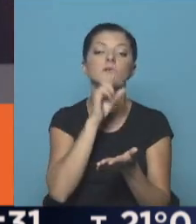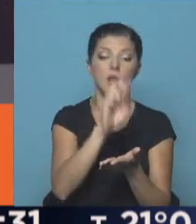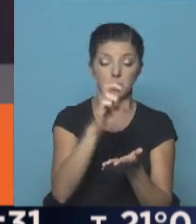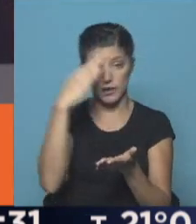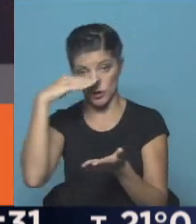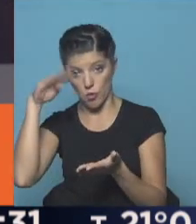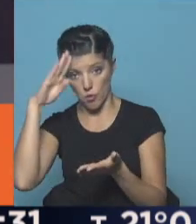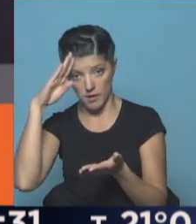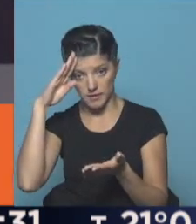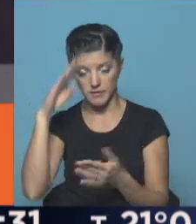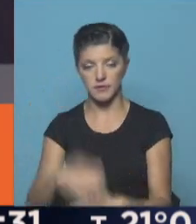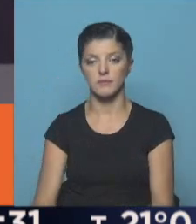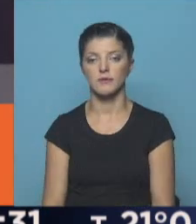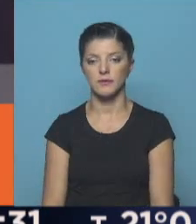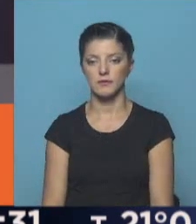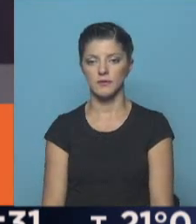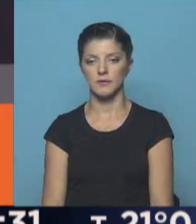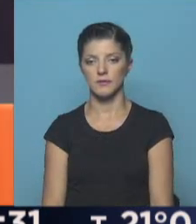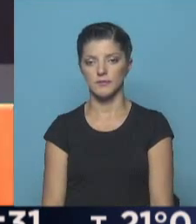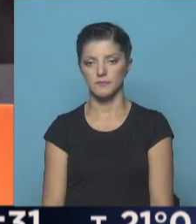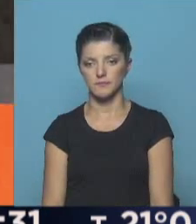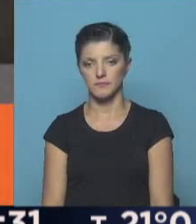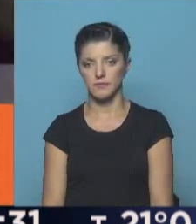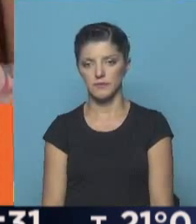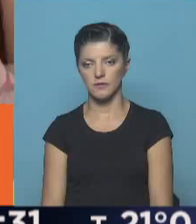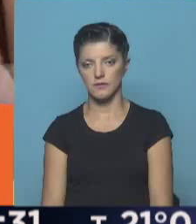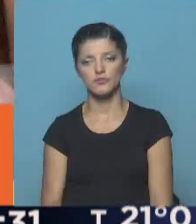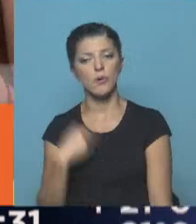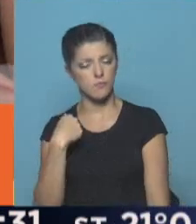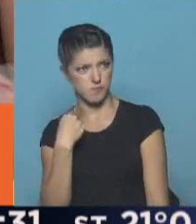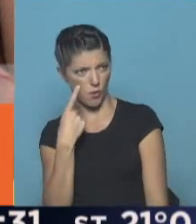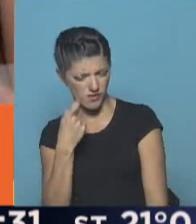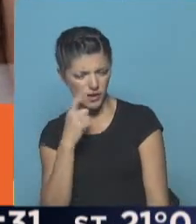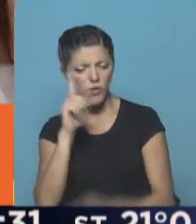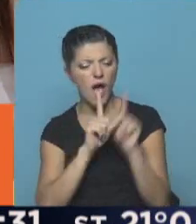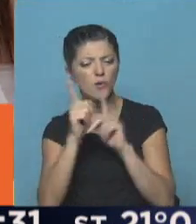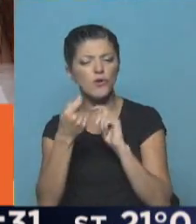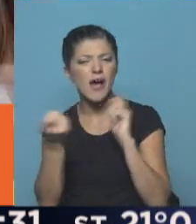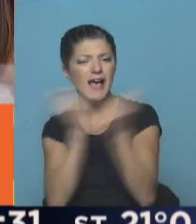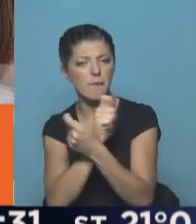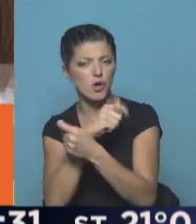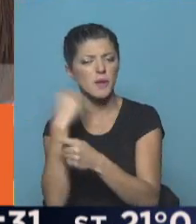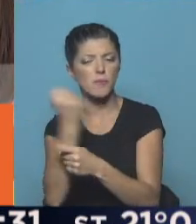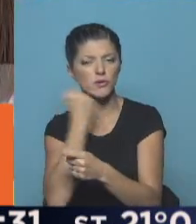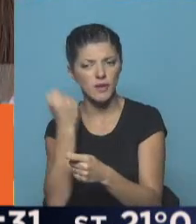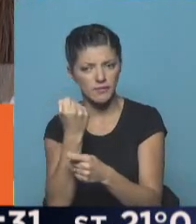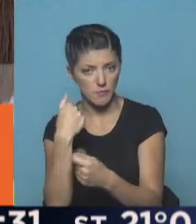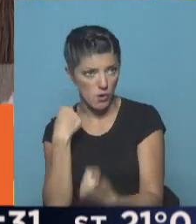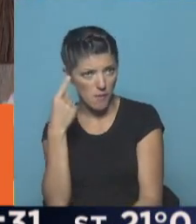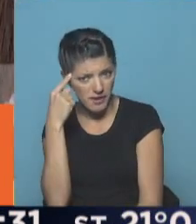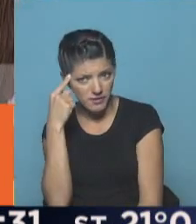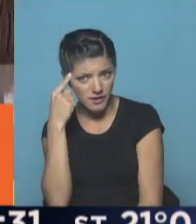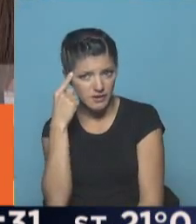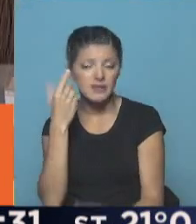Cuba, lo que se nota es que no hay algunos cambios centrales que uno podría esperar y que hay mucho más